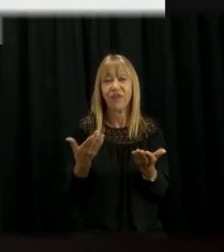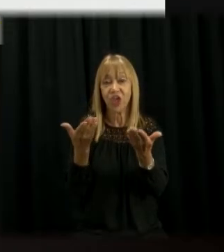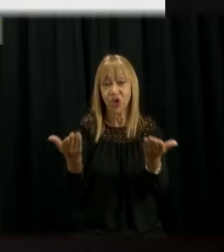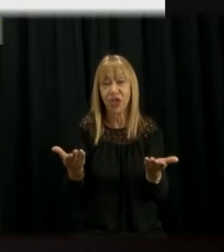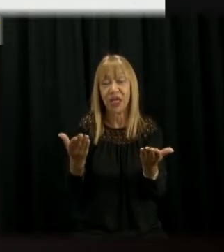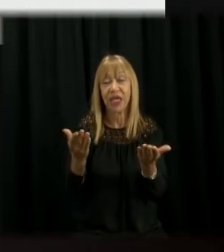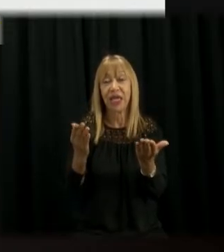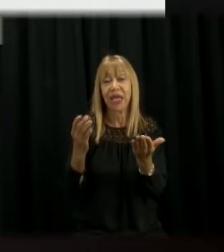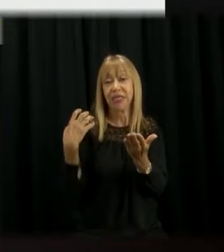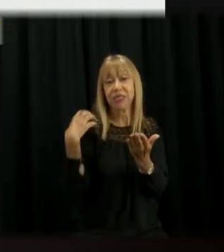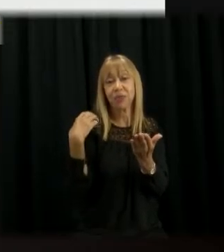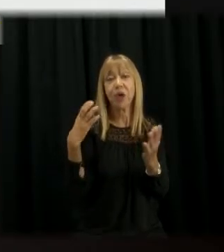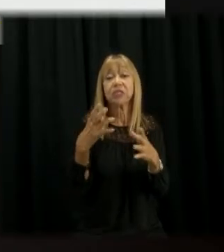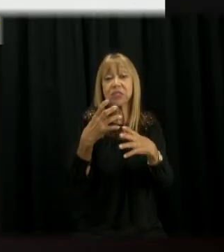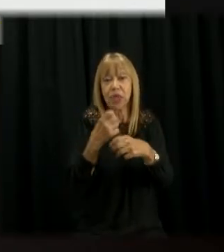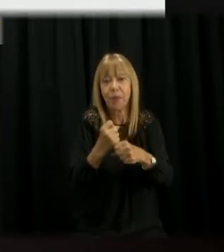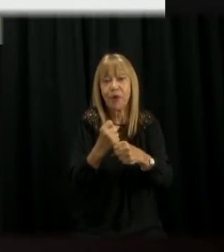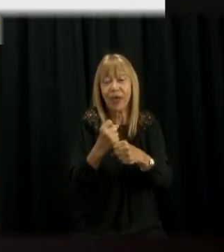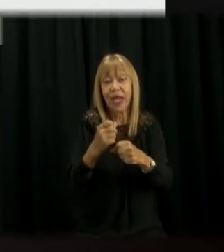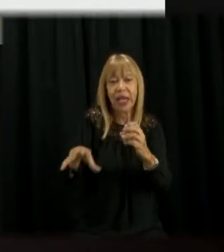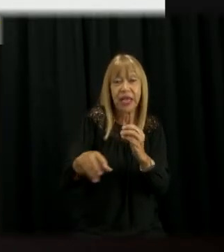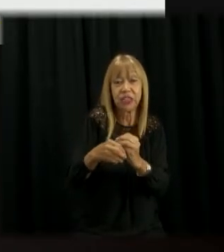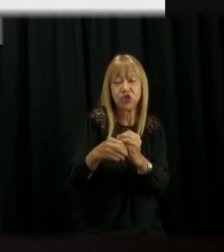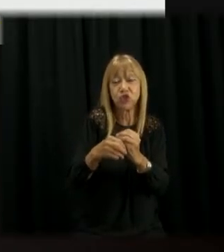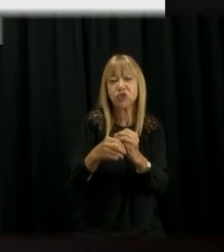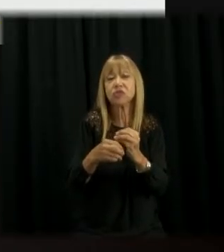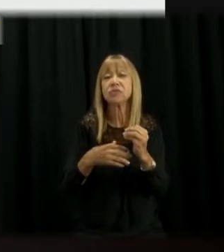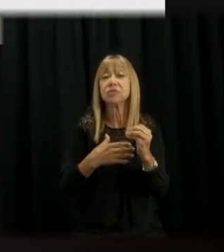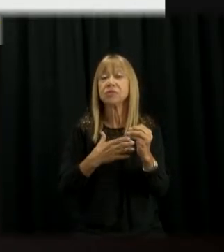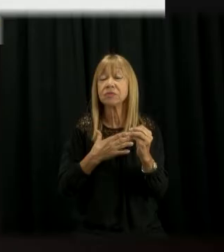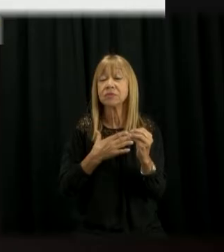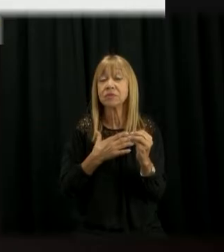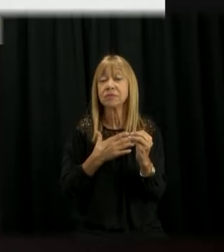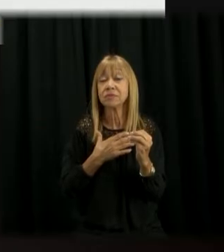Tenemos aquí el resumen ejecutivo, además